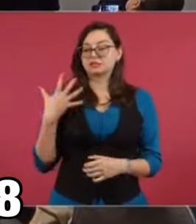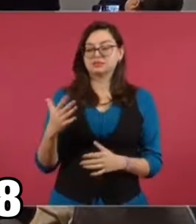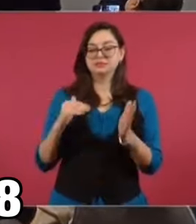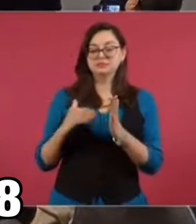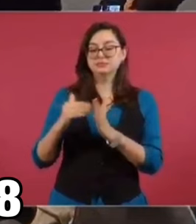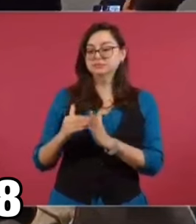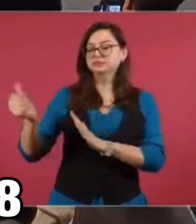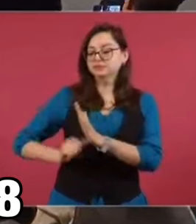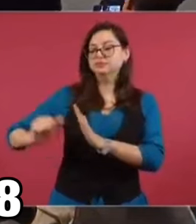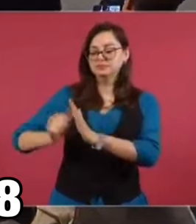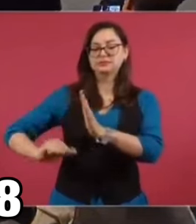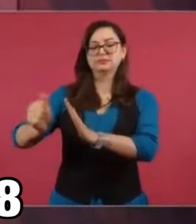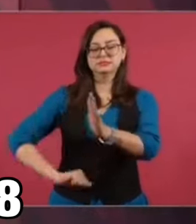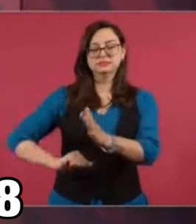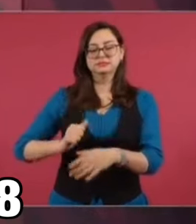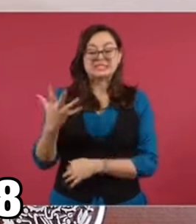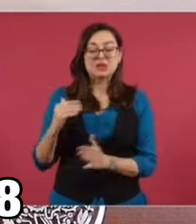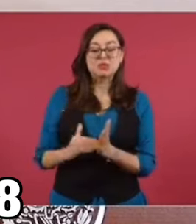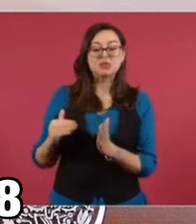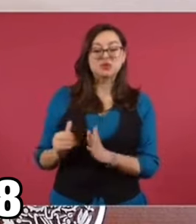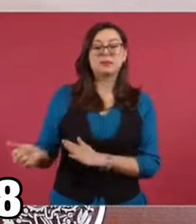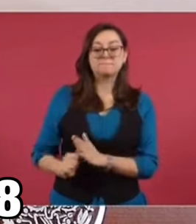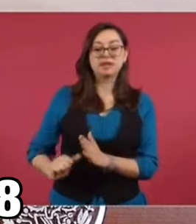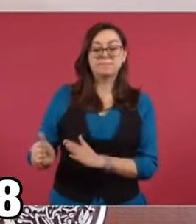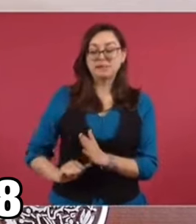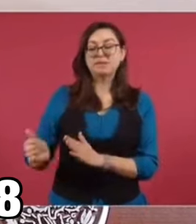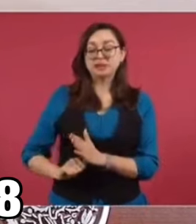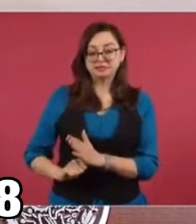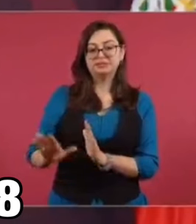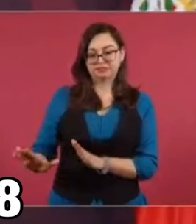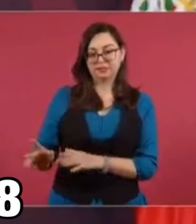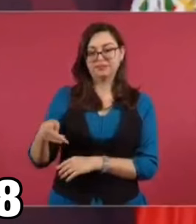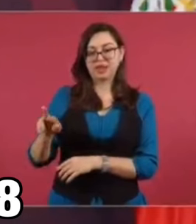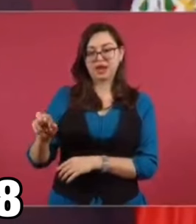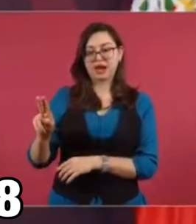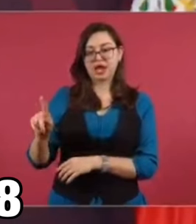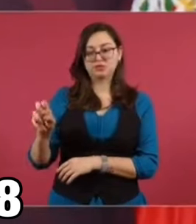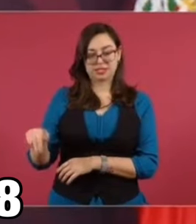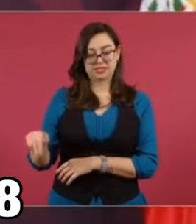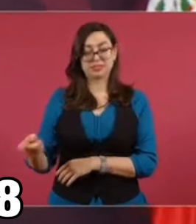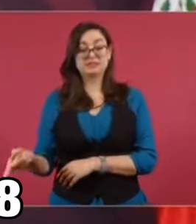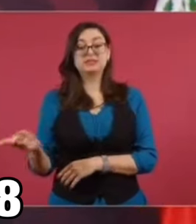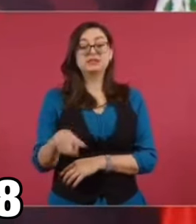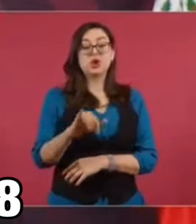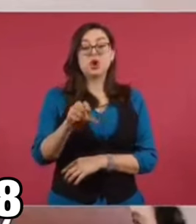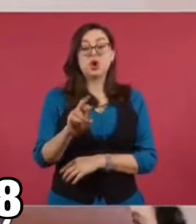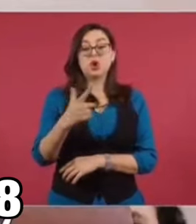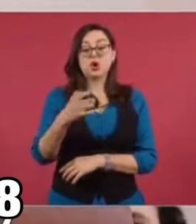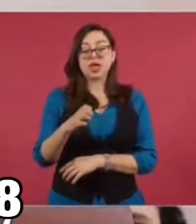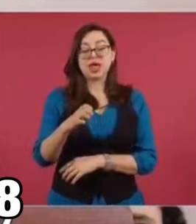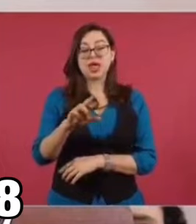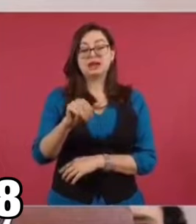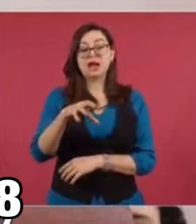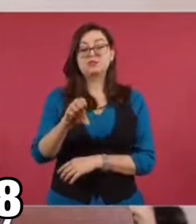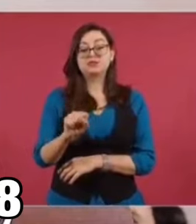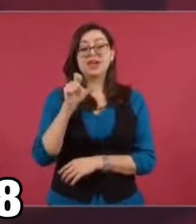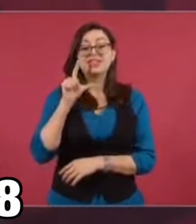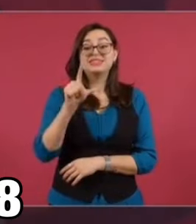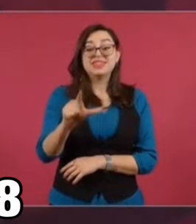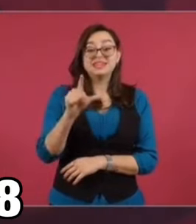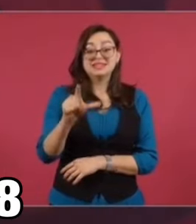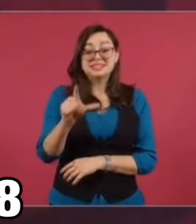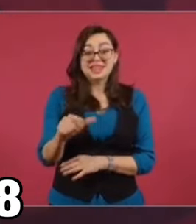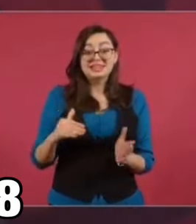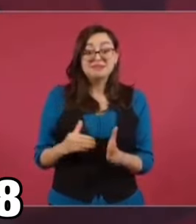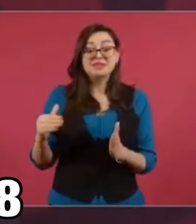mensuales es lo que gana León Krause. Pero Jorge Ramos, 17 millones de pesos mensuales.